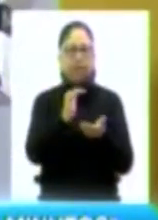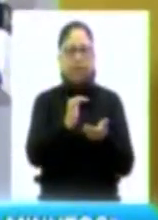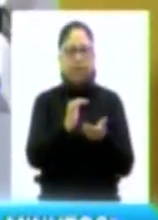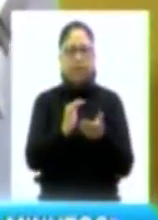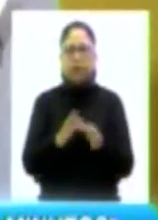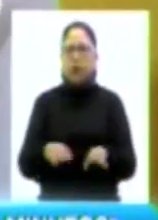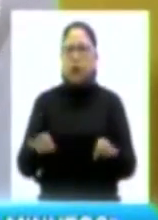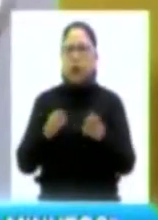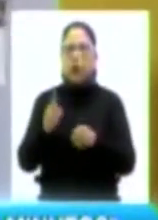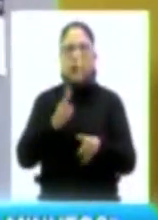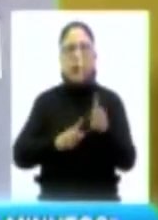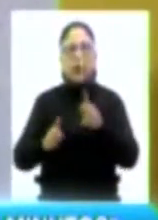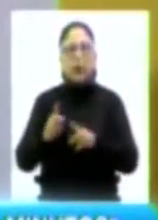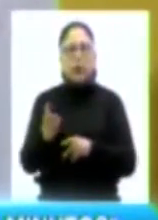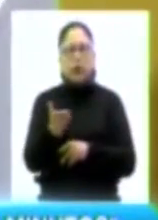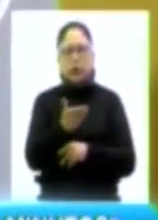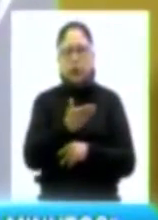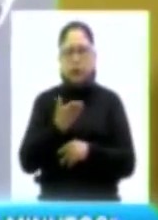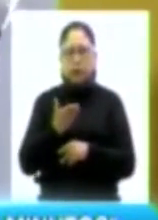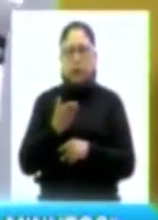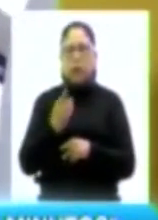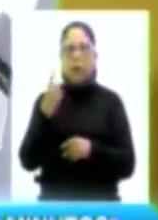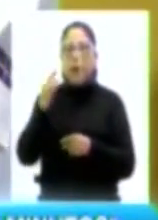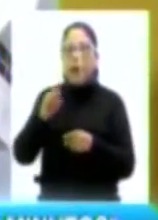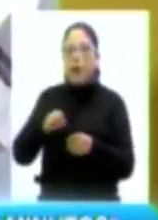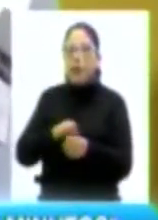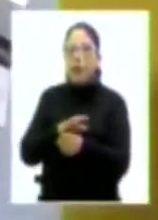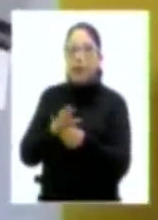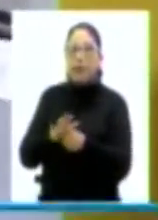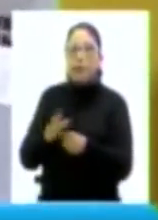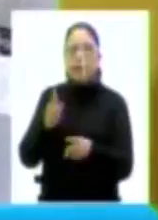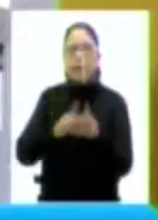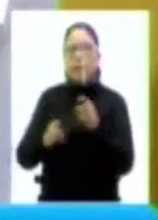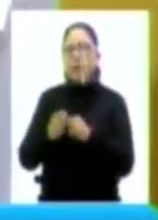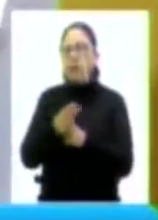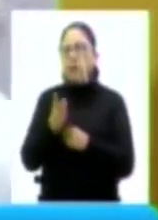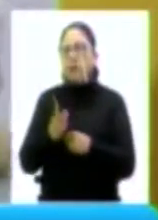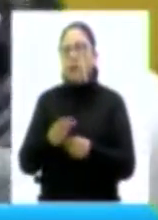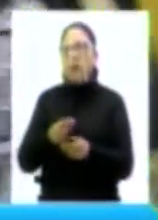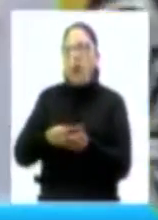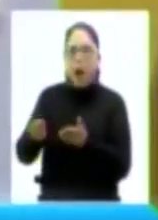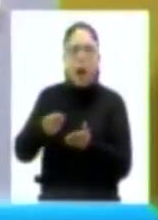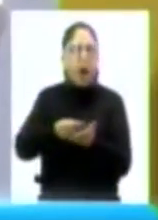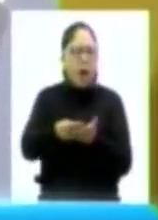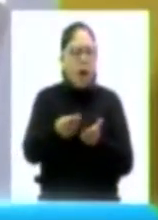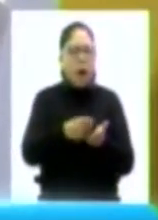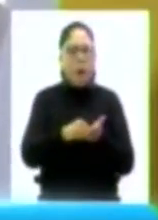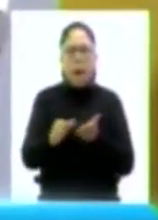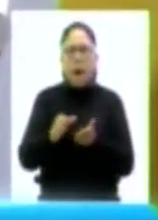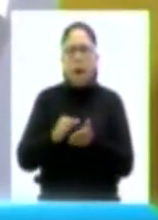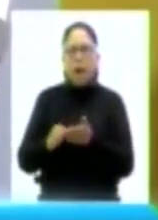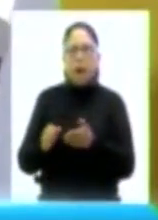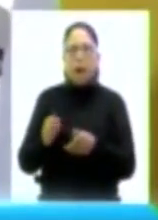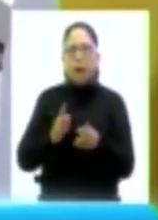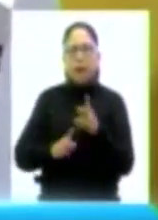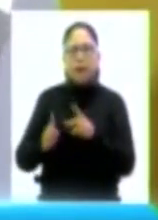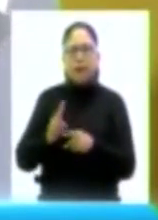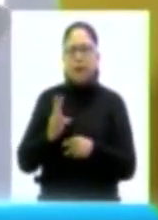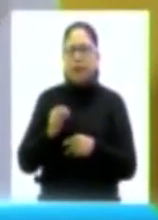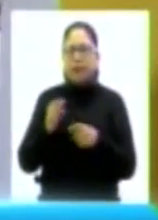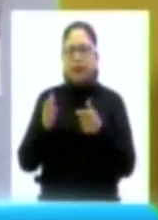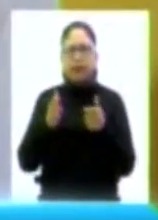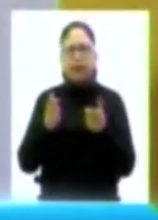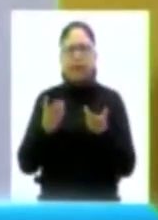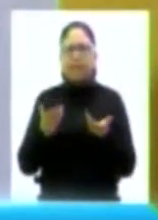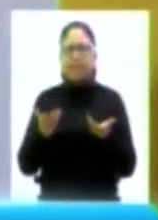para la población, para que evitemos que la gente esté gastando dinero de manera sin control muchas